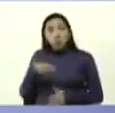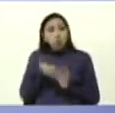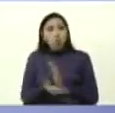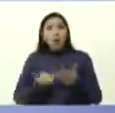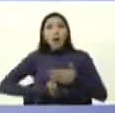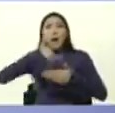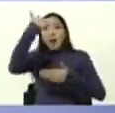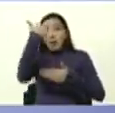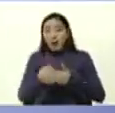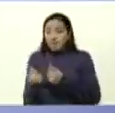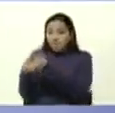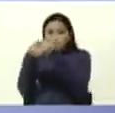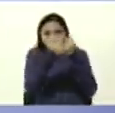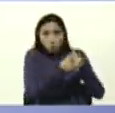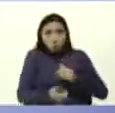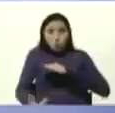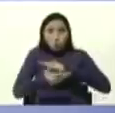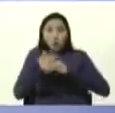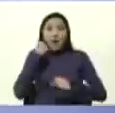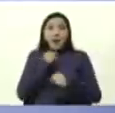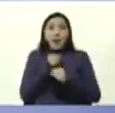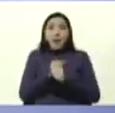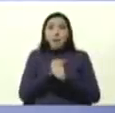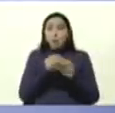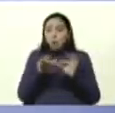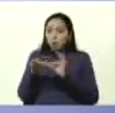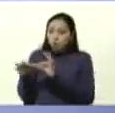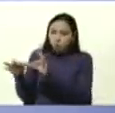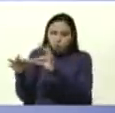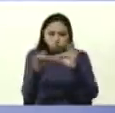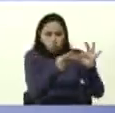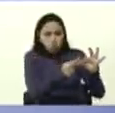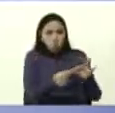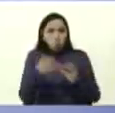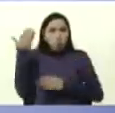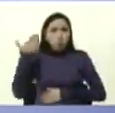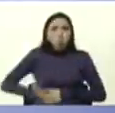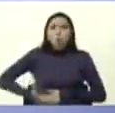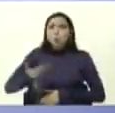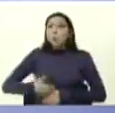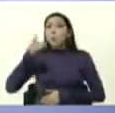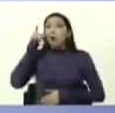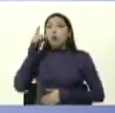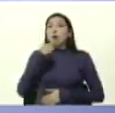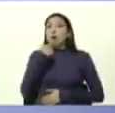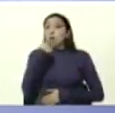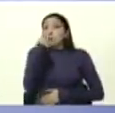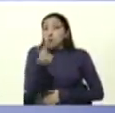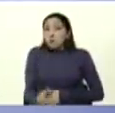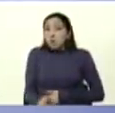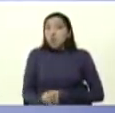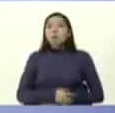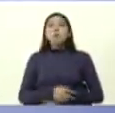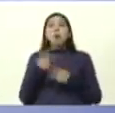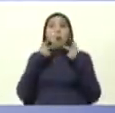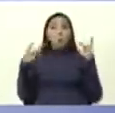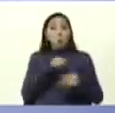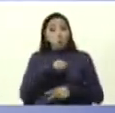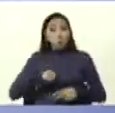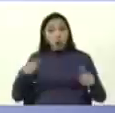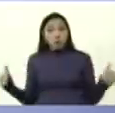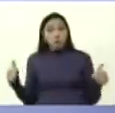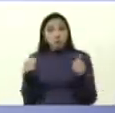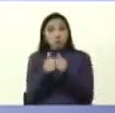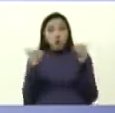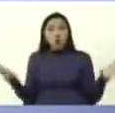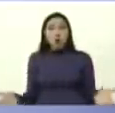proyecto de banca digital, un trabajo articulado, ha destacado la vicepresidenta ejecutiva, entre el sector público y privado rumbo a